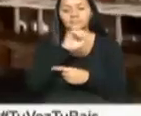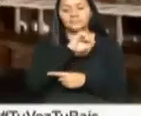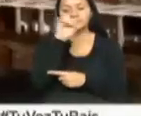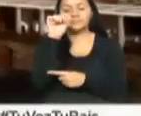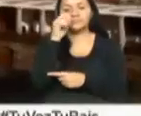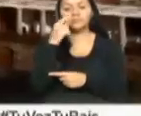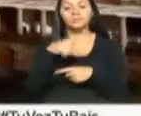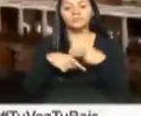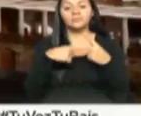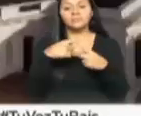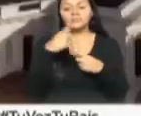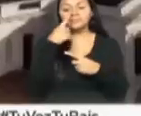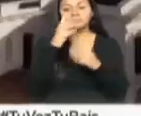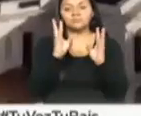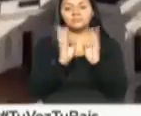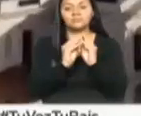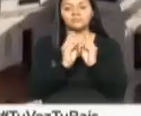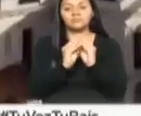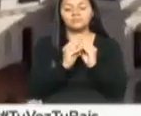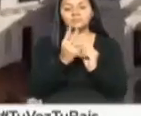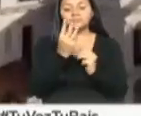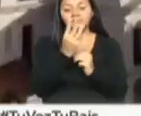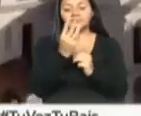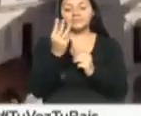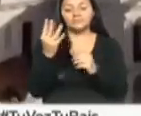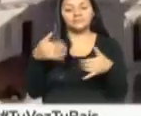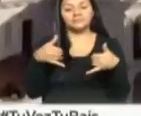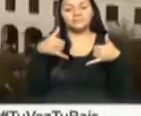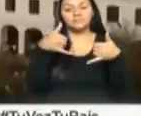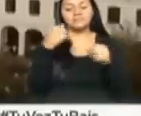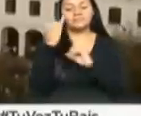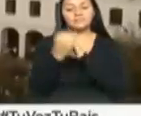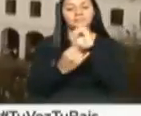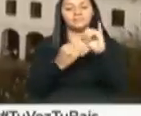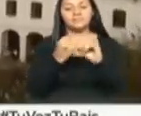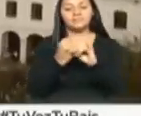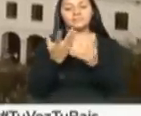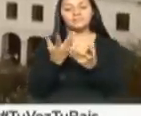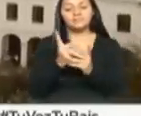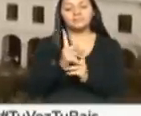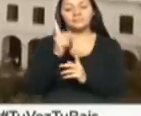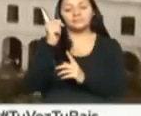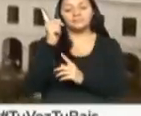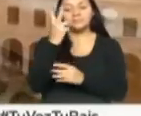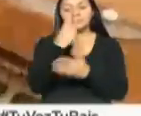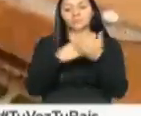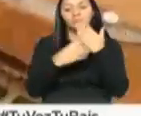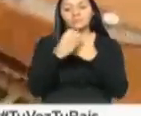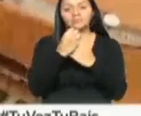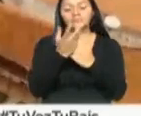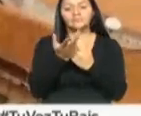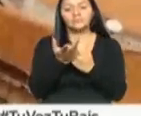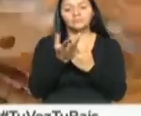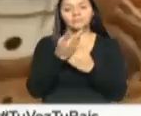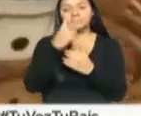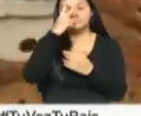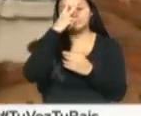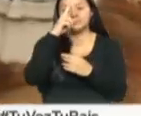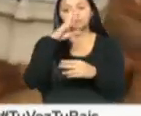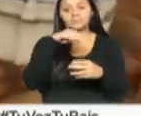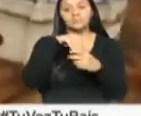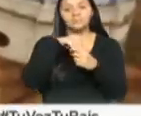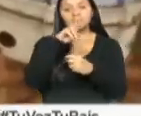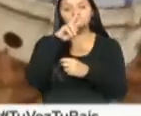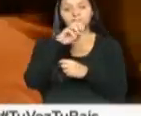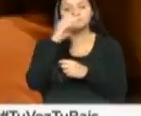se conocerán en la ceremonia de los World Travel Awards, que se llevará a cabo en el Hard Rock Hotel Riviera Maya el 9 de septiembre de